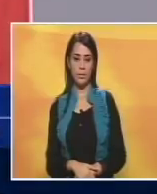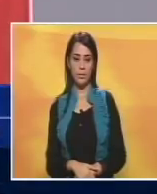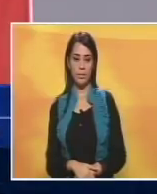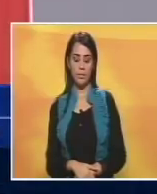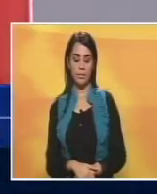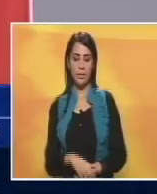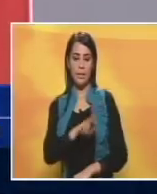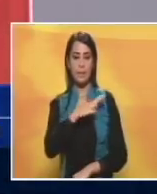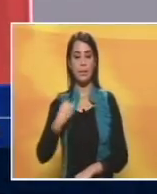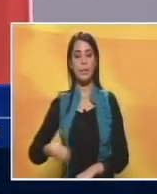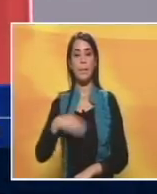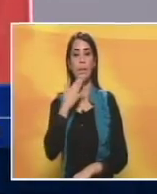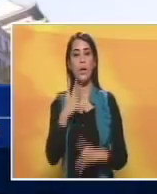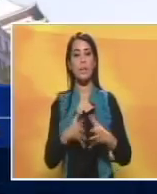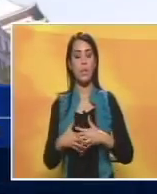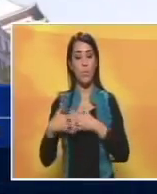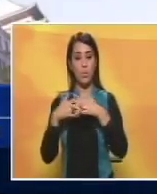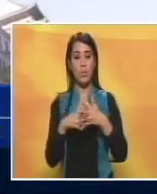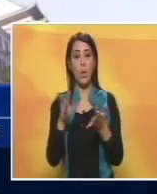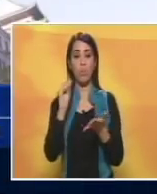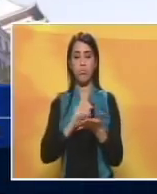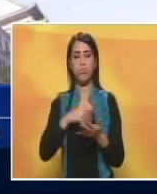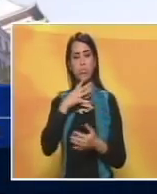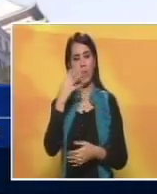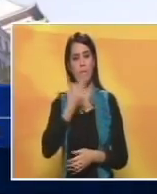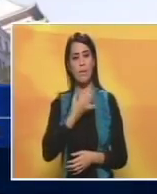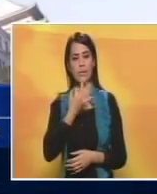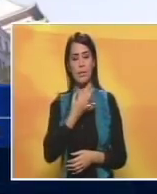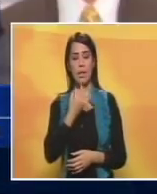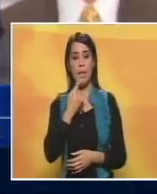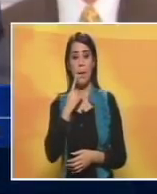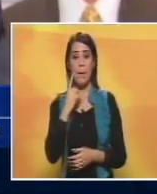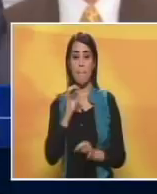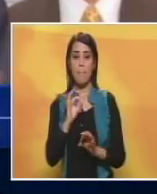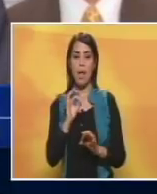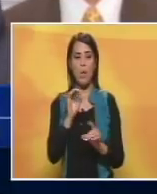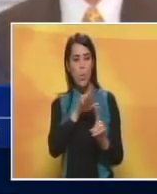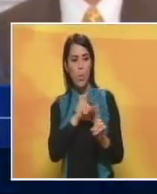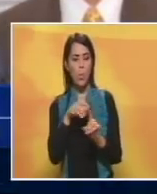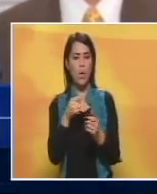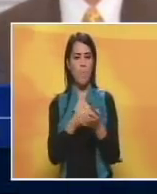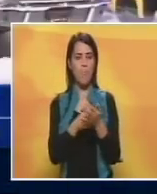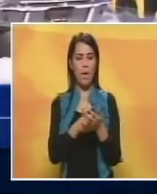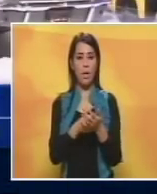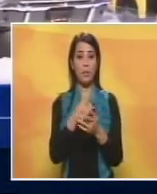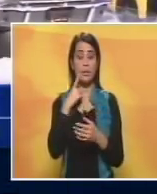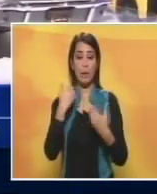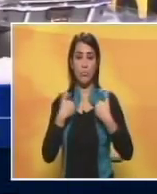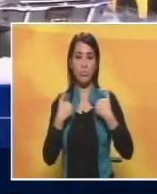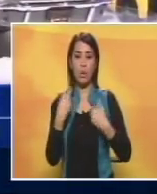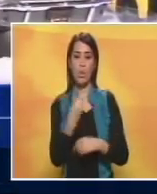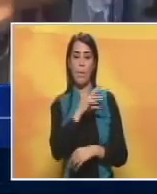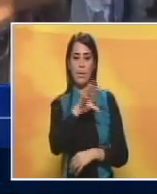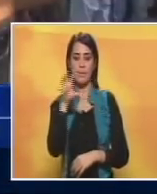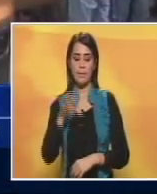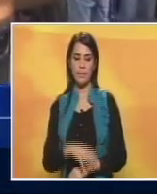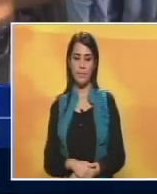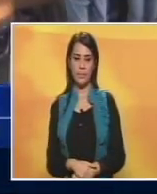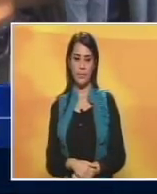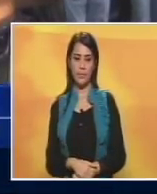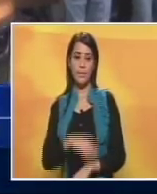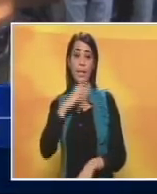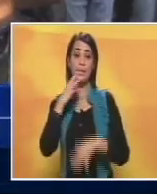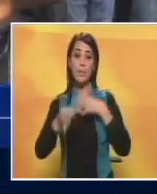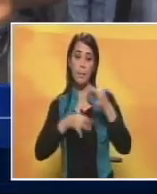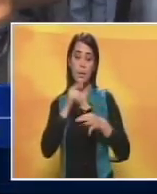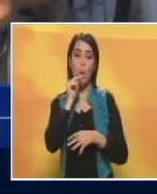China pidió a Estados Unidos volver a la sensatez y abandonar una táctica de chantajes que a su juicio perjudica a ambas naciones. Así lo